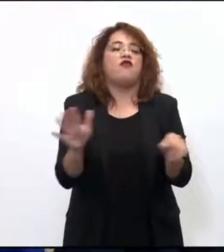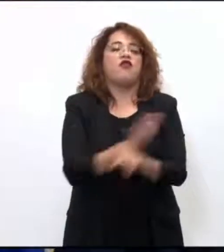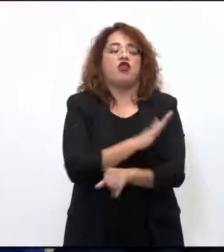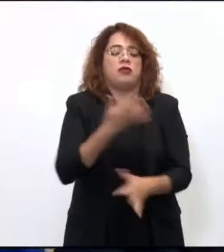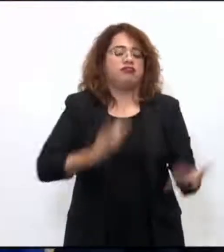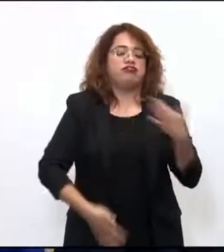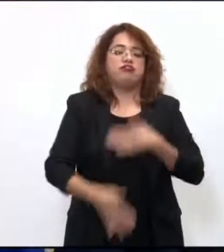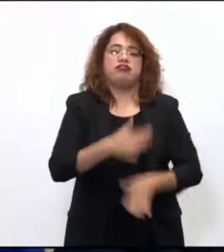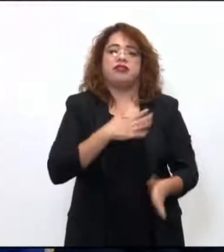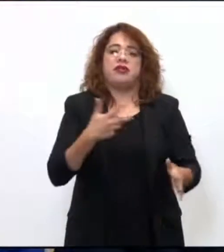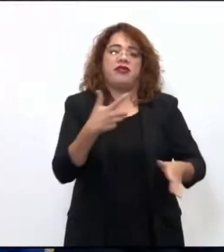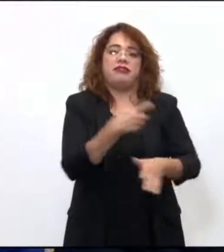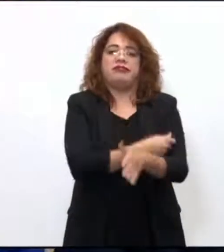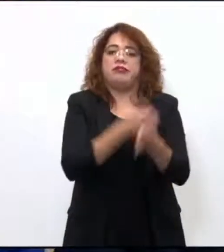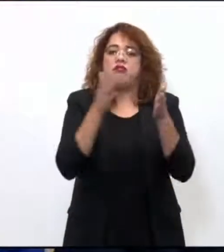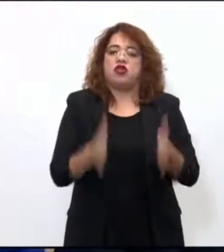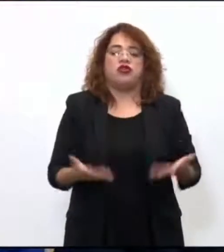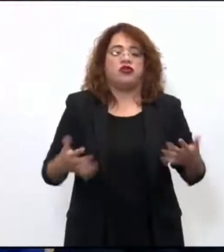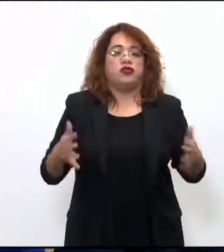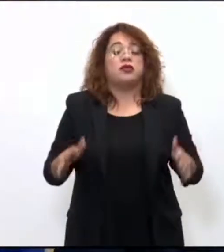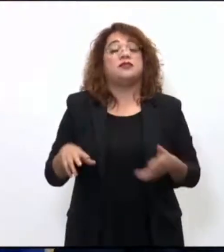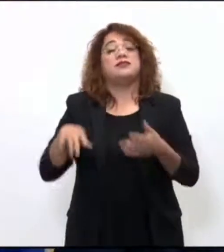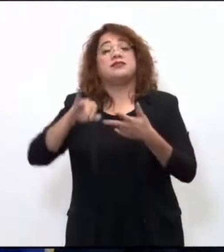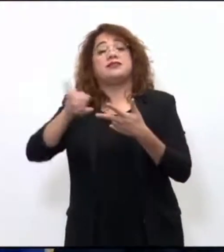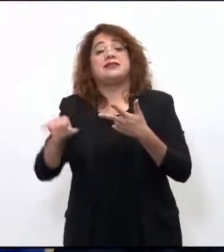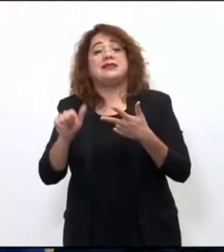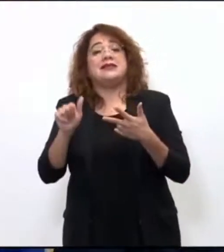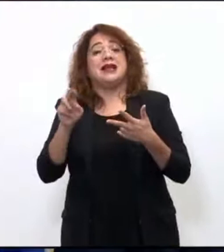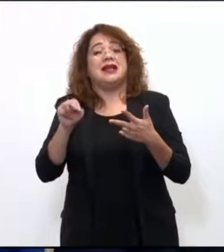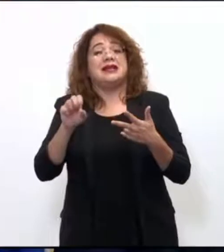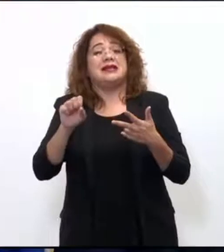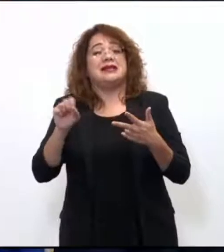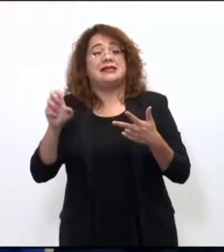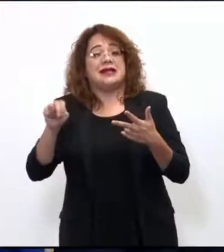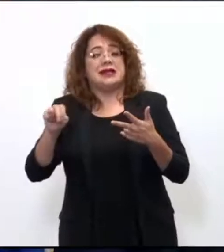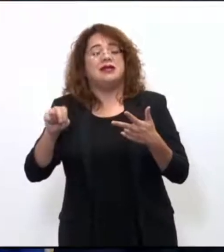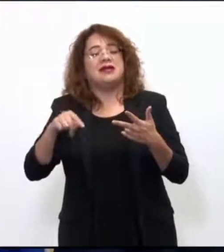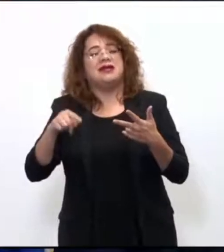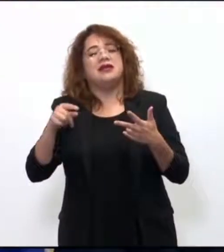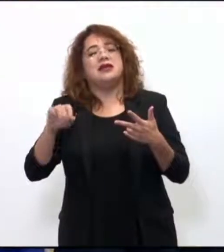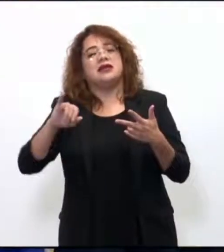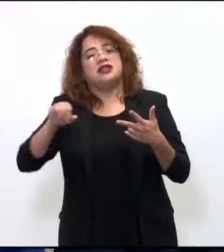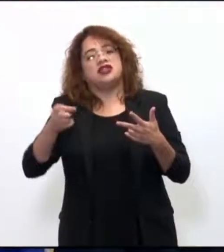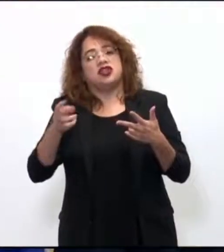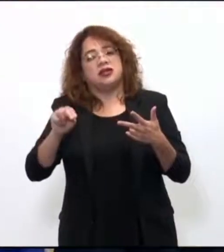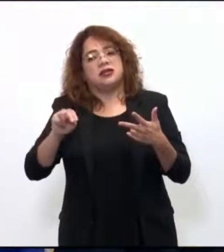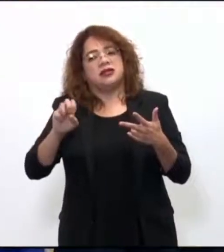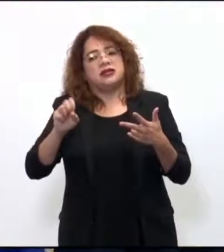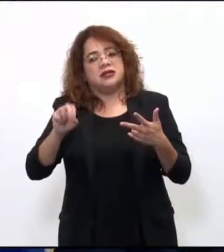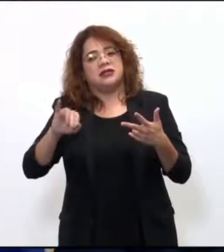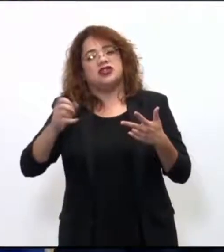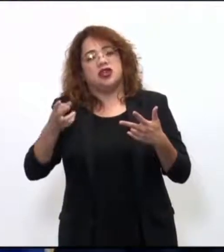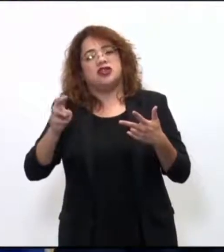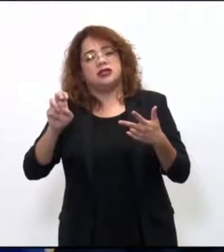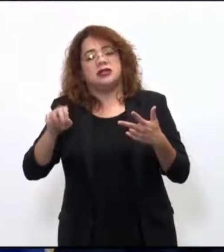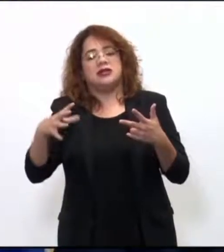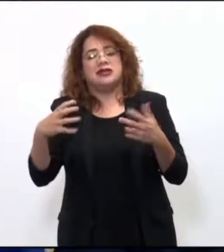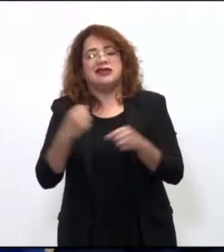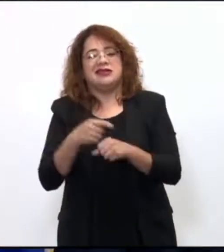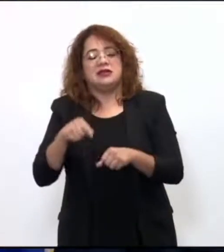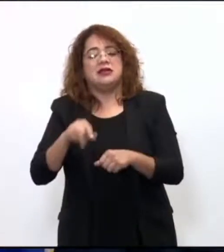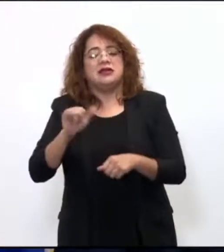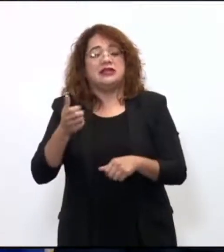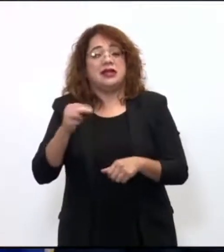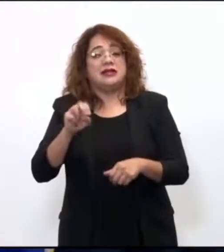o más desde que recibió la vacuna Janssen o Johnson & Johnson de dosis única.